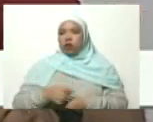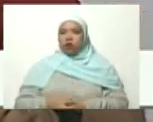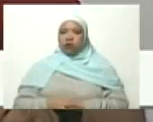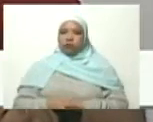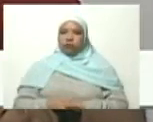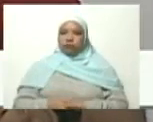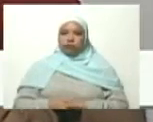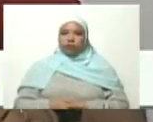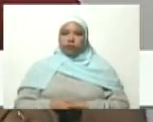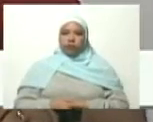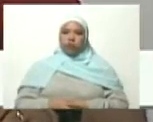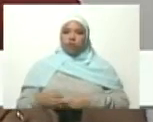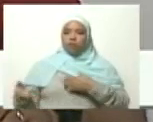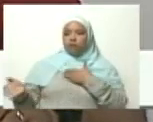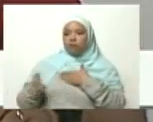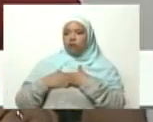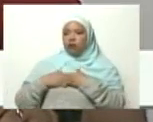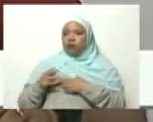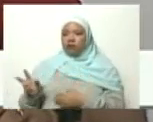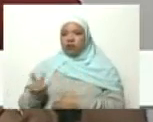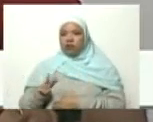Porque tienen bloqueada Venezuela.